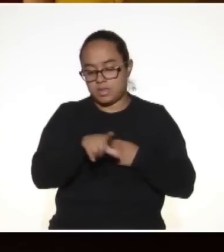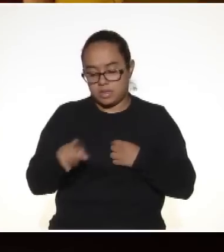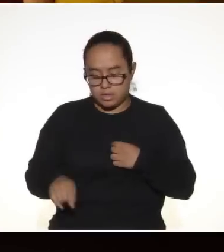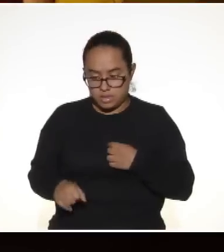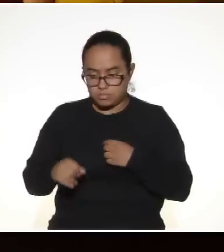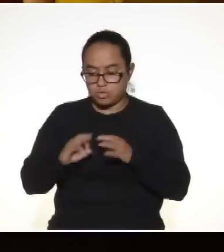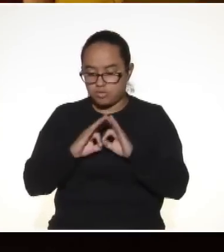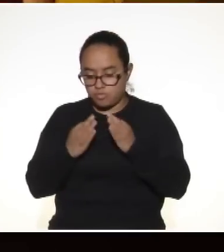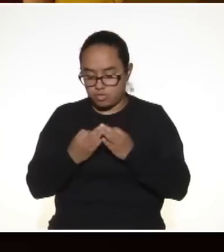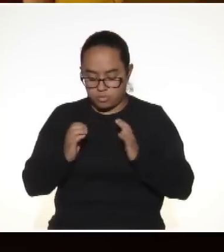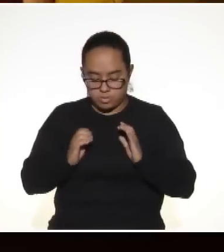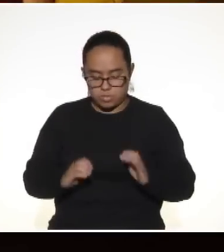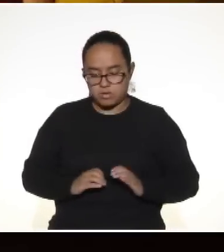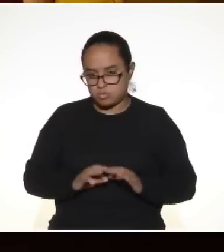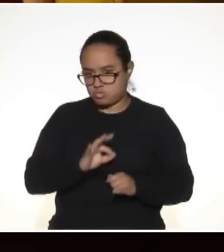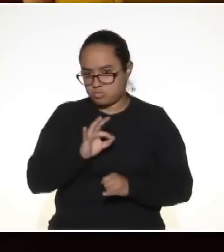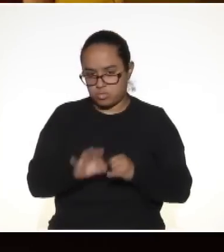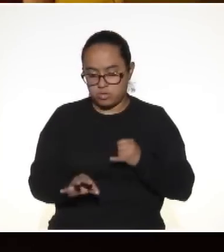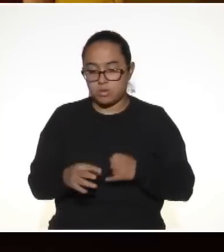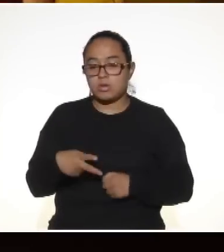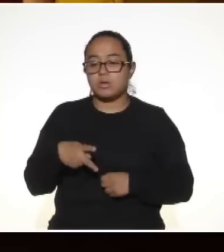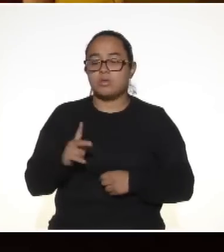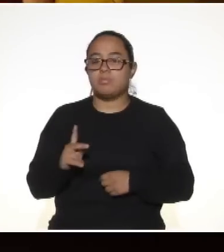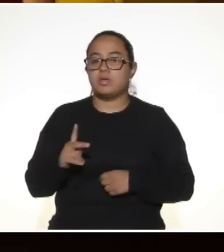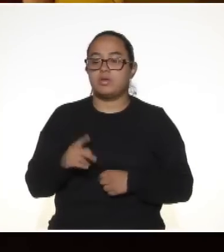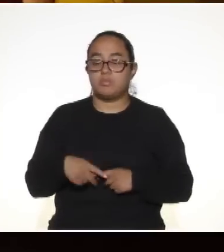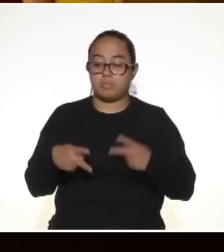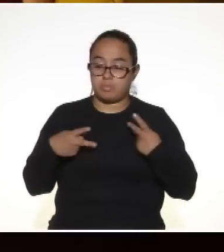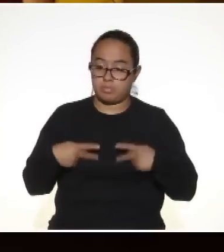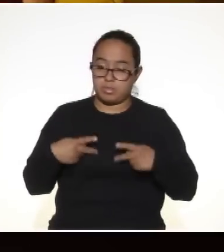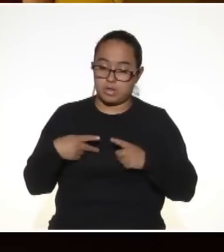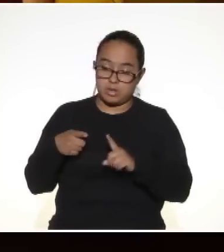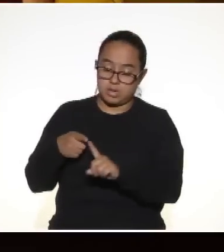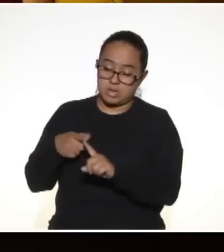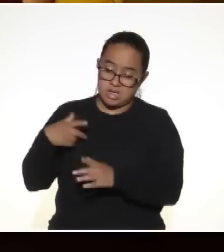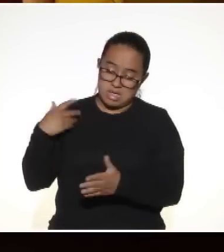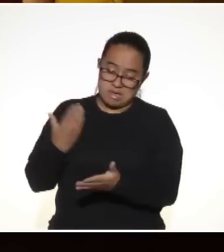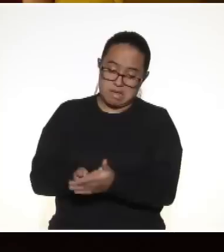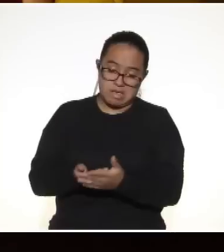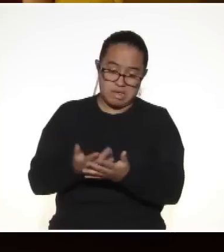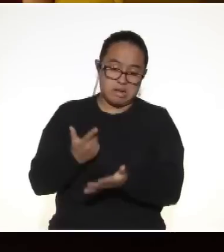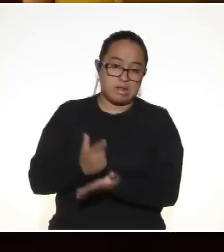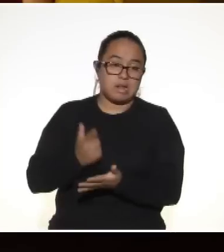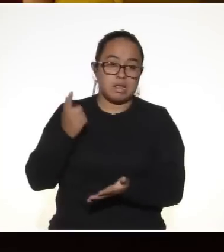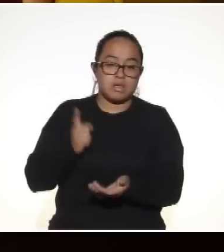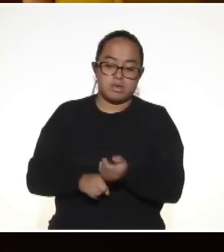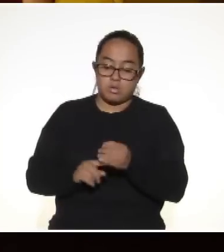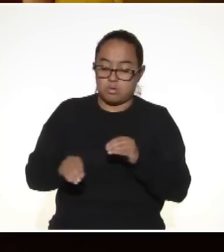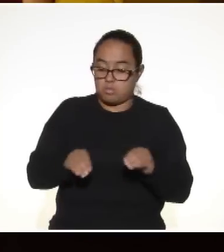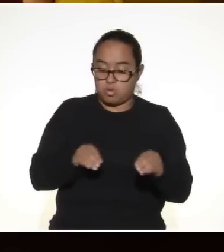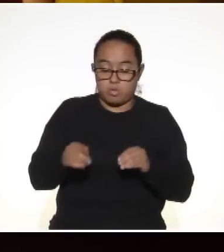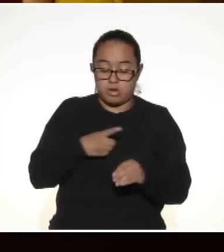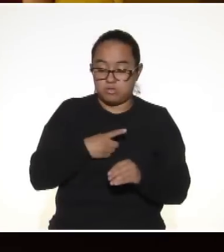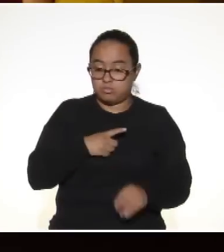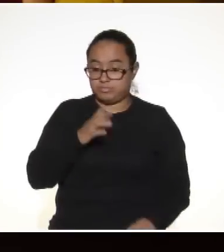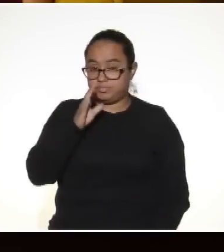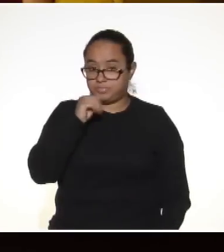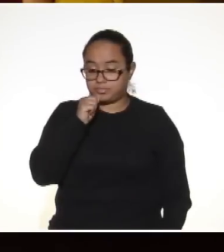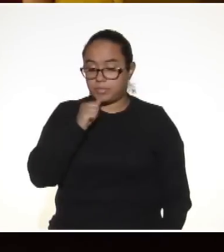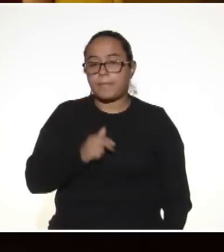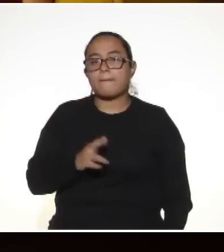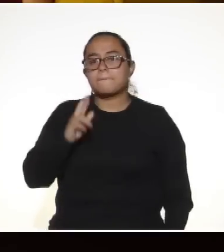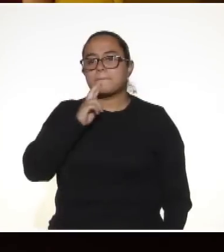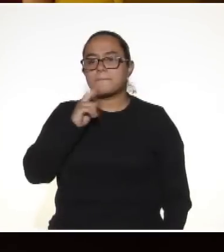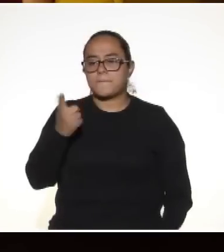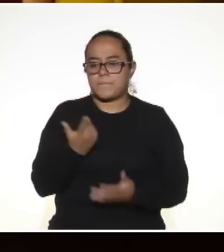estética. Pero en términos generales, un paciente que tiene una caída grave que no se puede mover por sí mismo, lo mejor